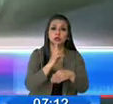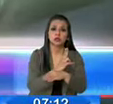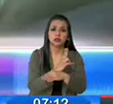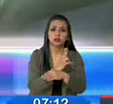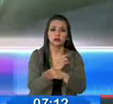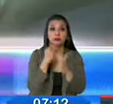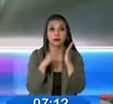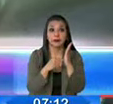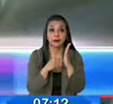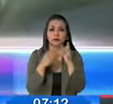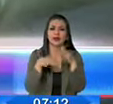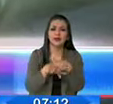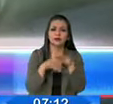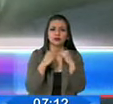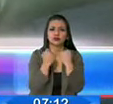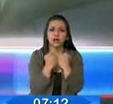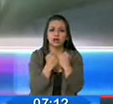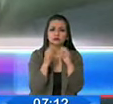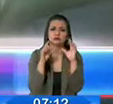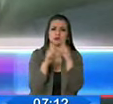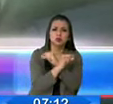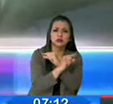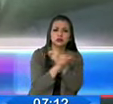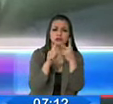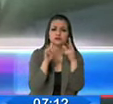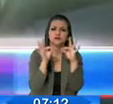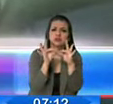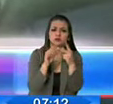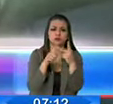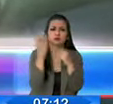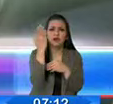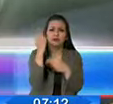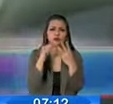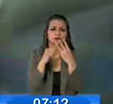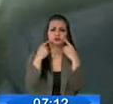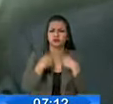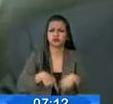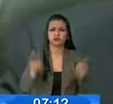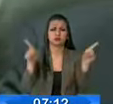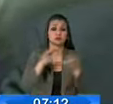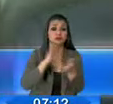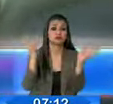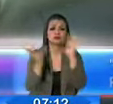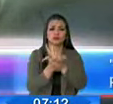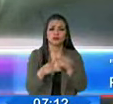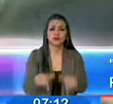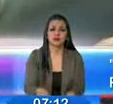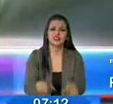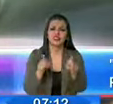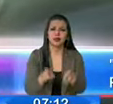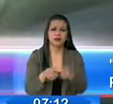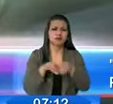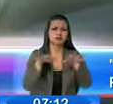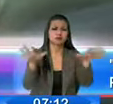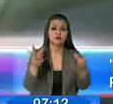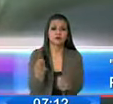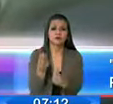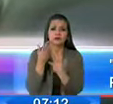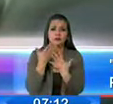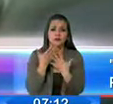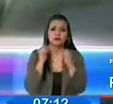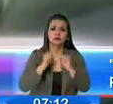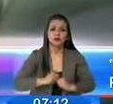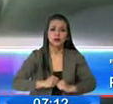las redes y demás, porque esto va a significar, sí, una revolución que vamos a tener que inundar de información para